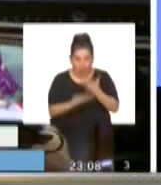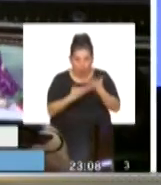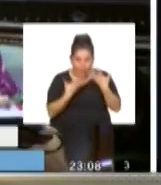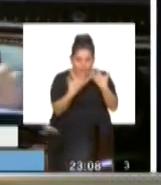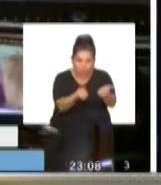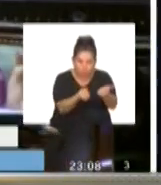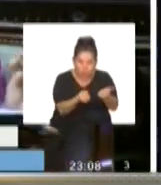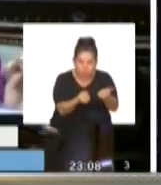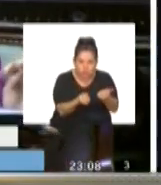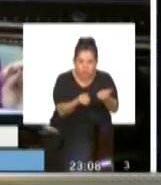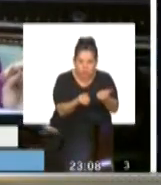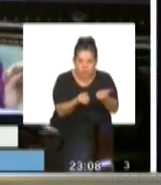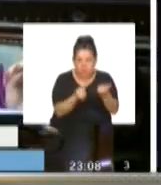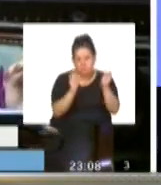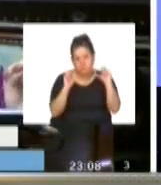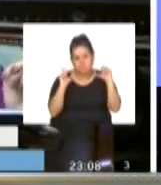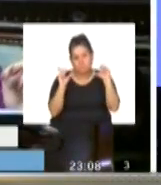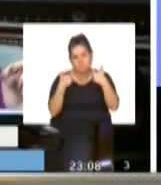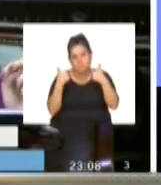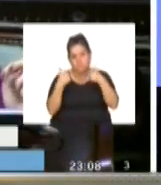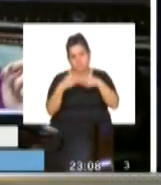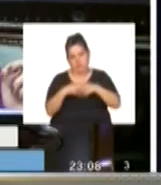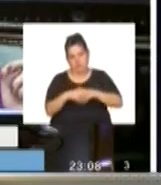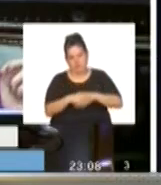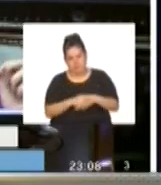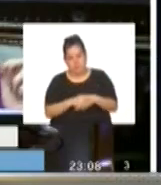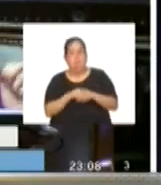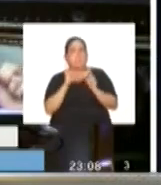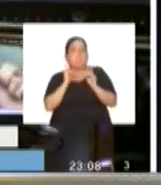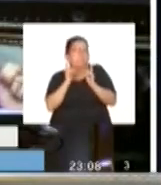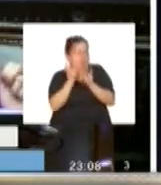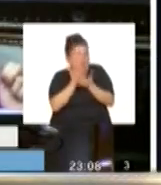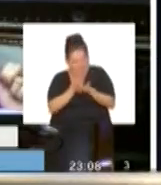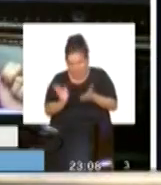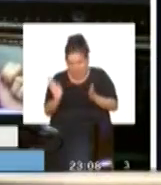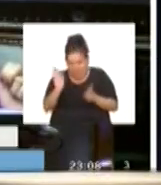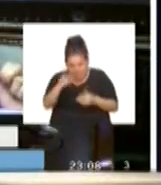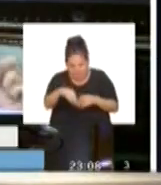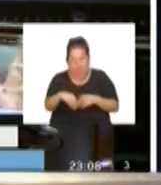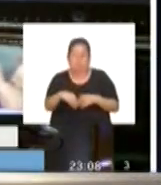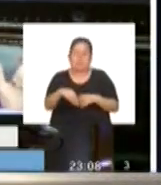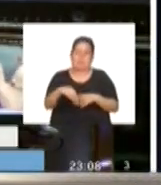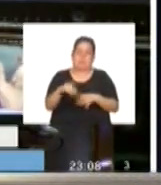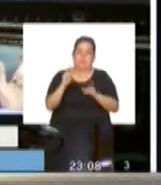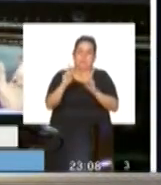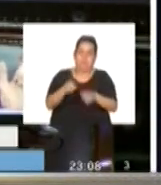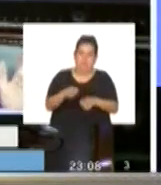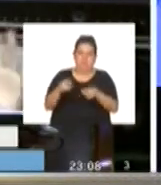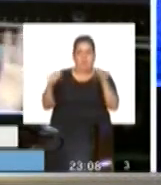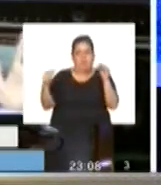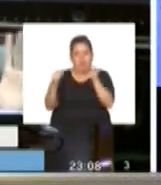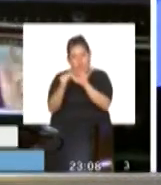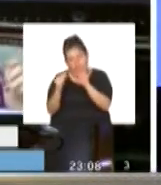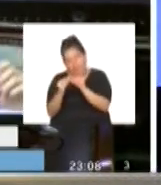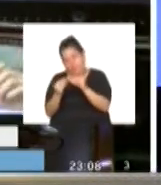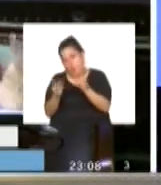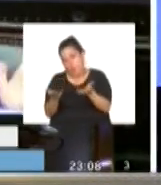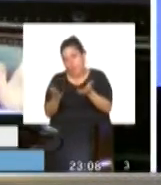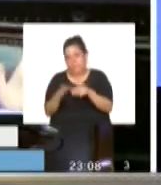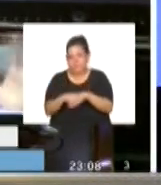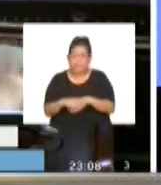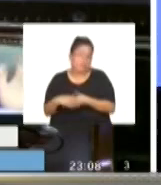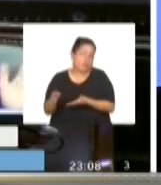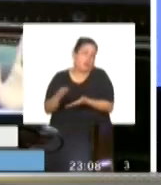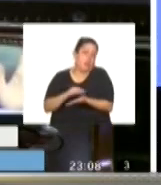fracaso. Reconoció un fracaso. Y al llevar a los gobernadores hoy a que depongan eso la cara. Eso fue un error político y un error